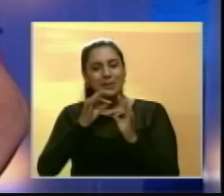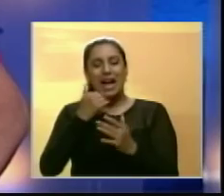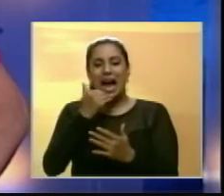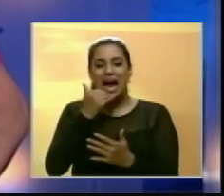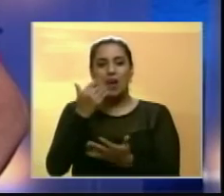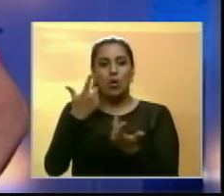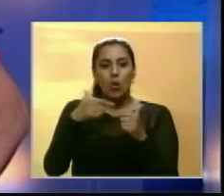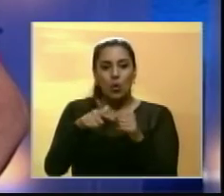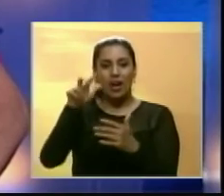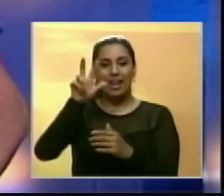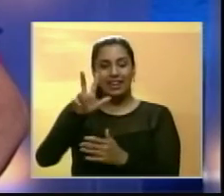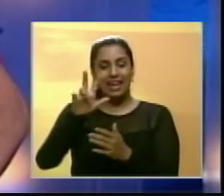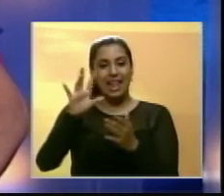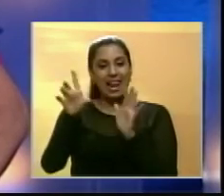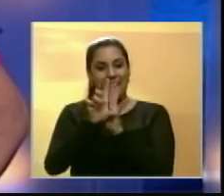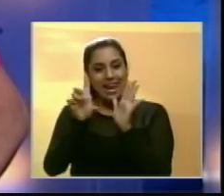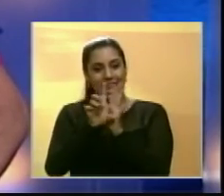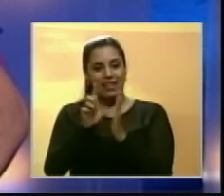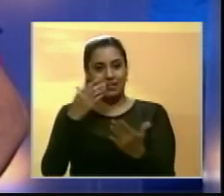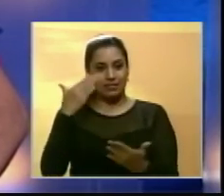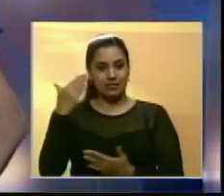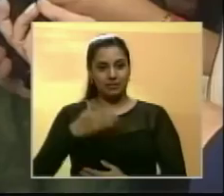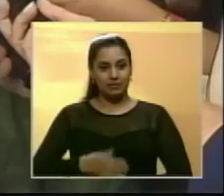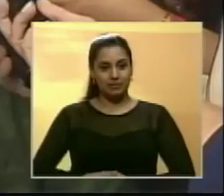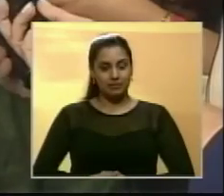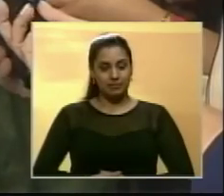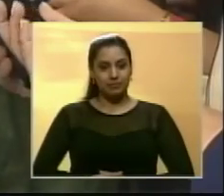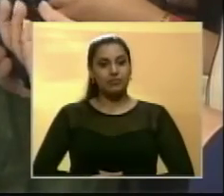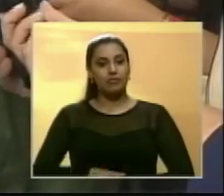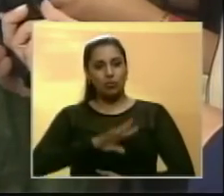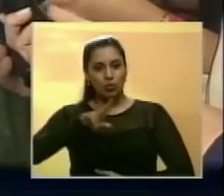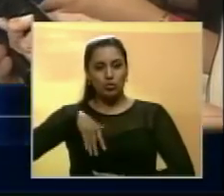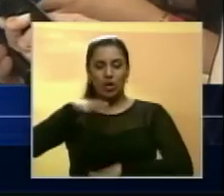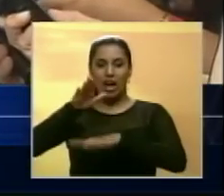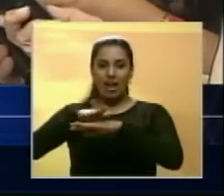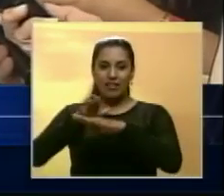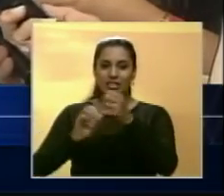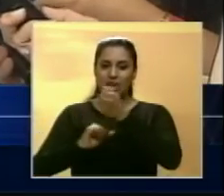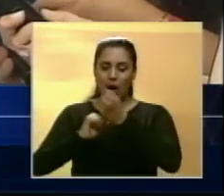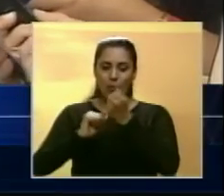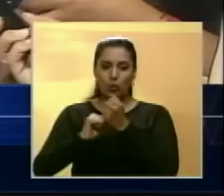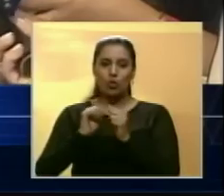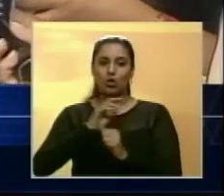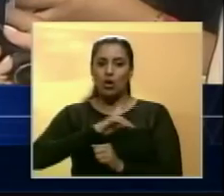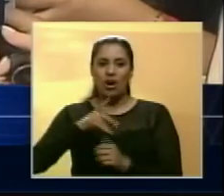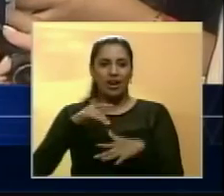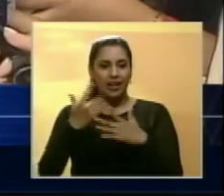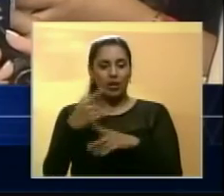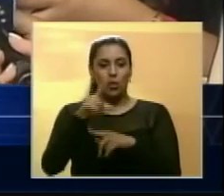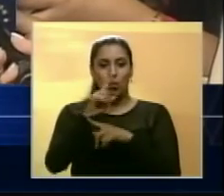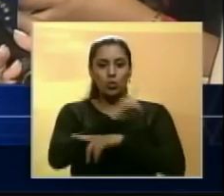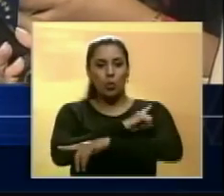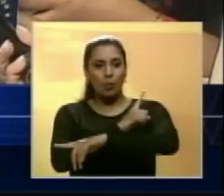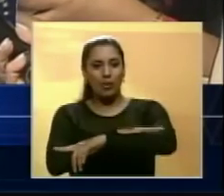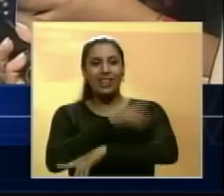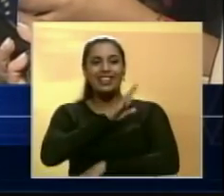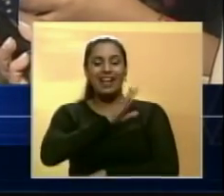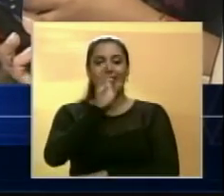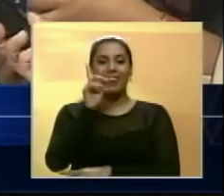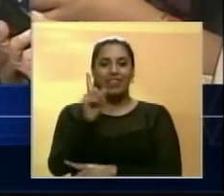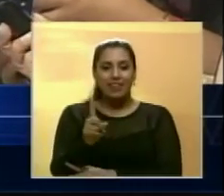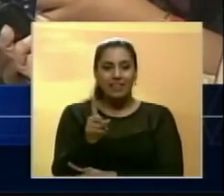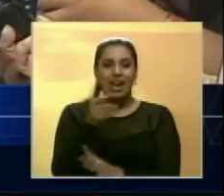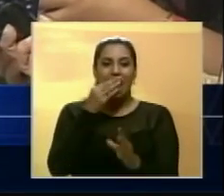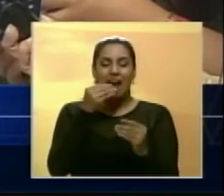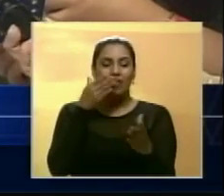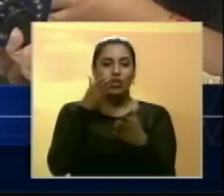de las leyes aprobadas en la Asamblea Nacional. Manifestando su respaldo y la solidaridad a uno de los poderes que tiene el deber de velar